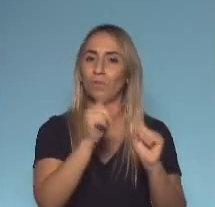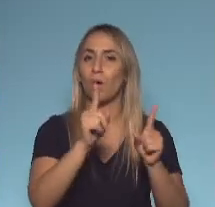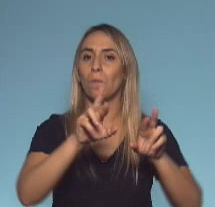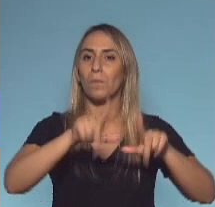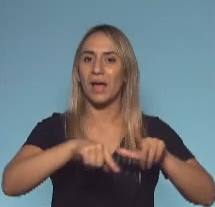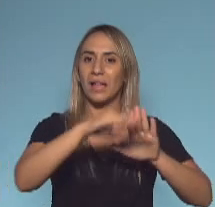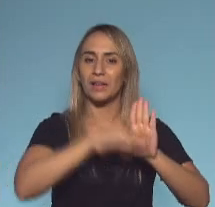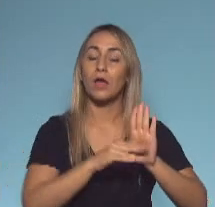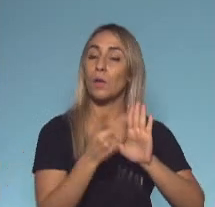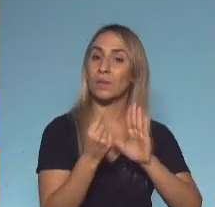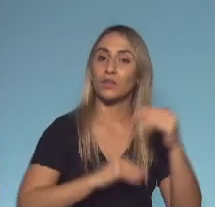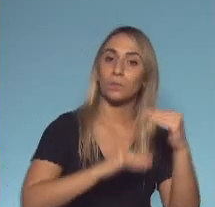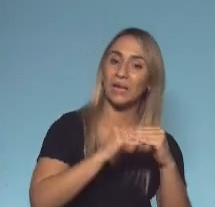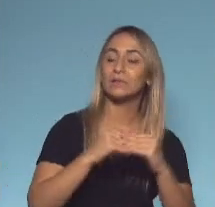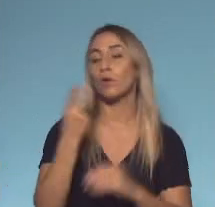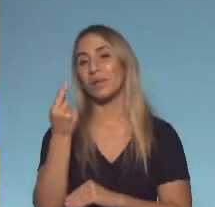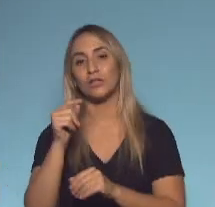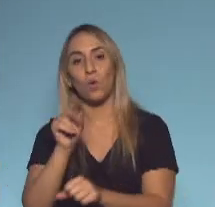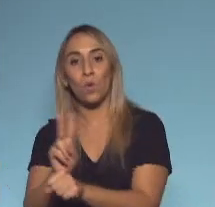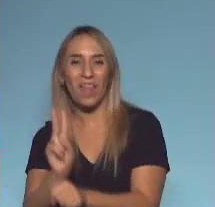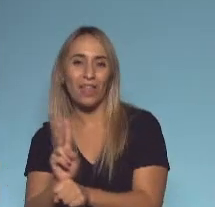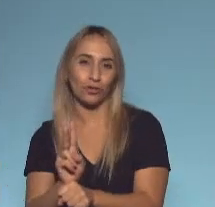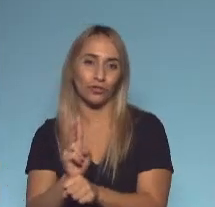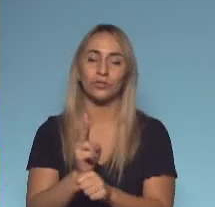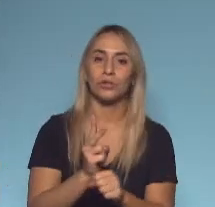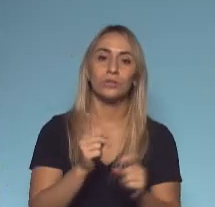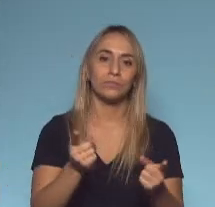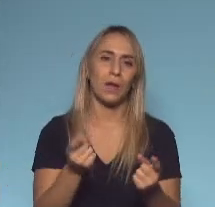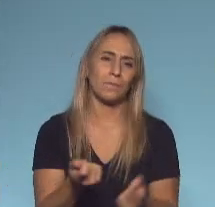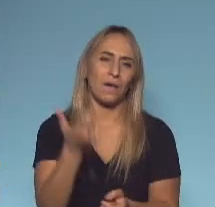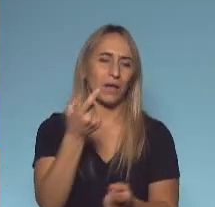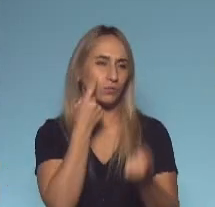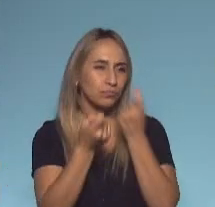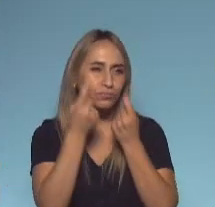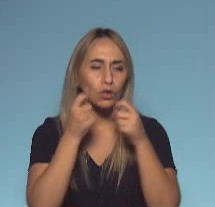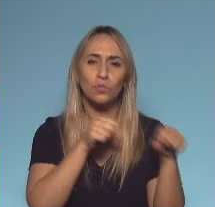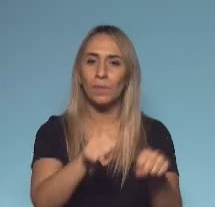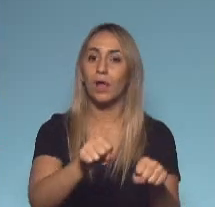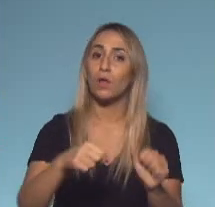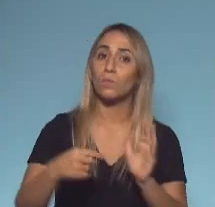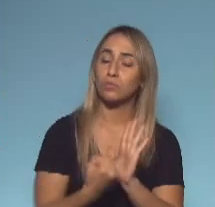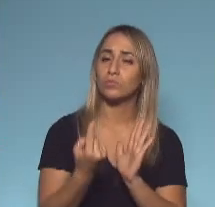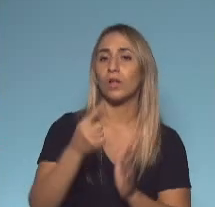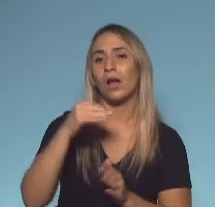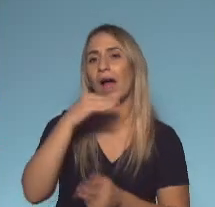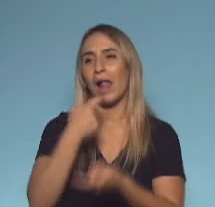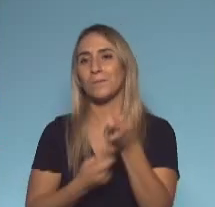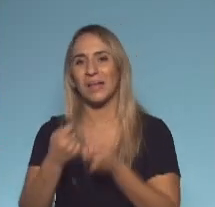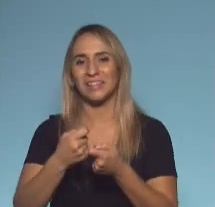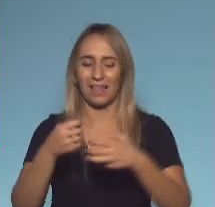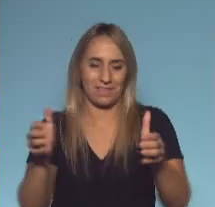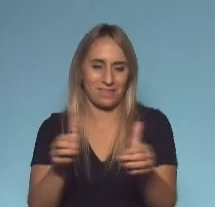cuidados y de precios máximos, es más fácil porque son grandes establecimientos y tienen un mayor control. Pero en lo que son el comercio de barrio, los